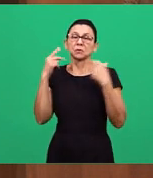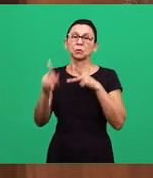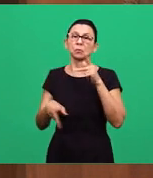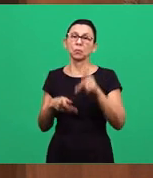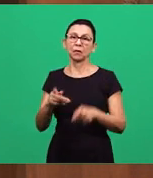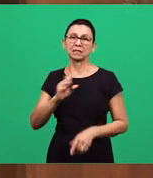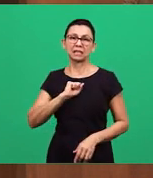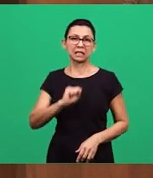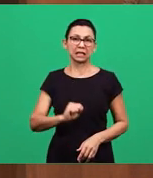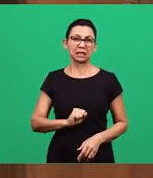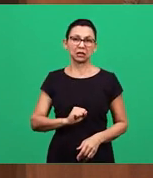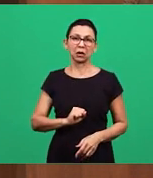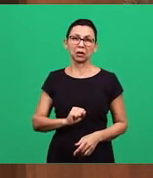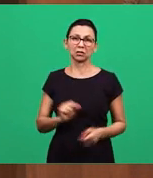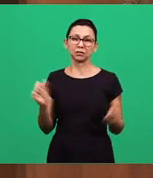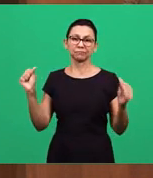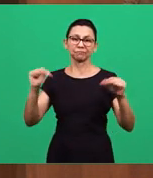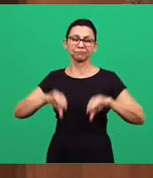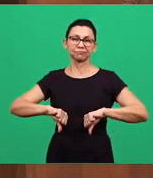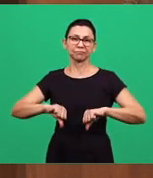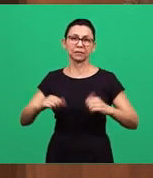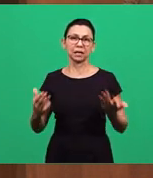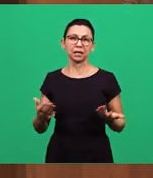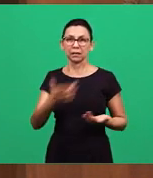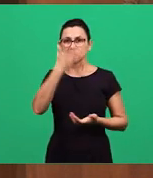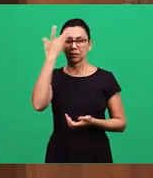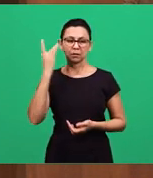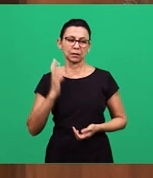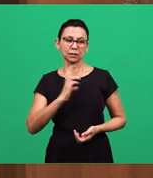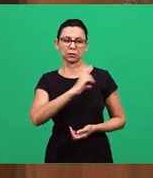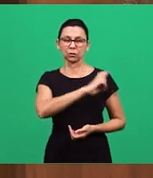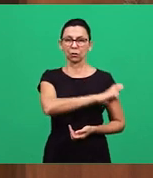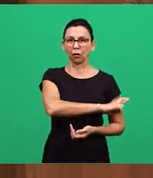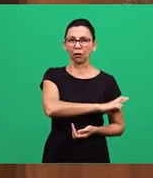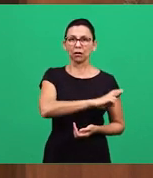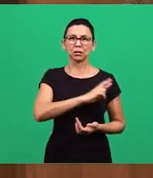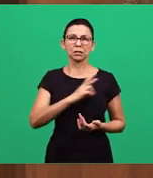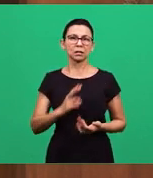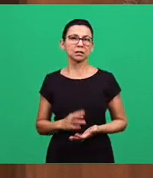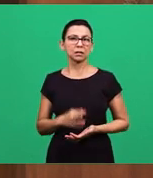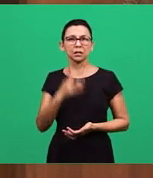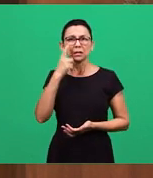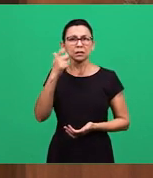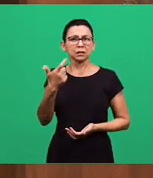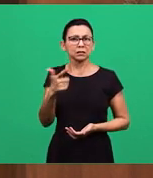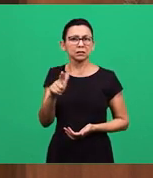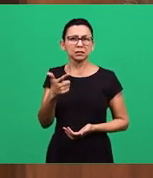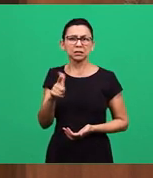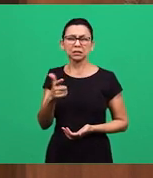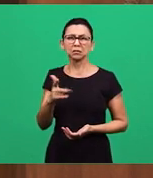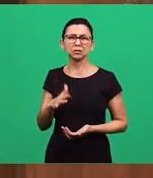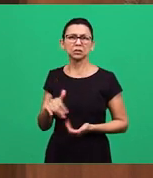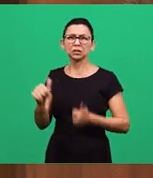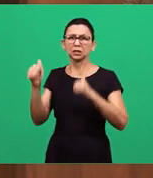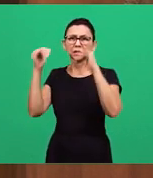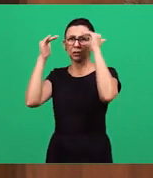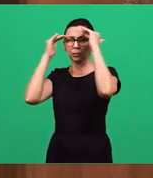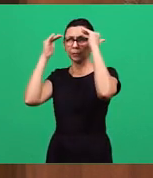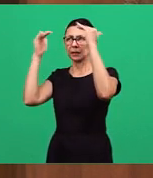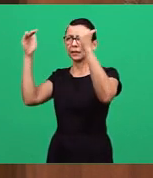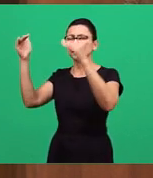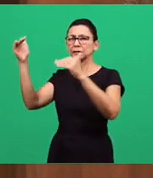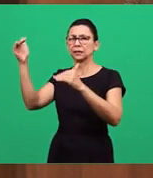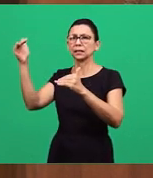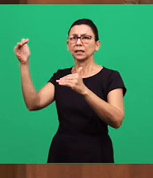Los reyes, sacerdotes, los religiosos, las autoridades, no estaban interesados más en oír la voz